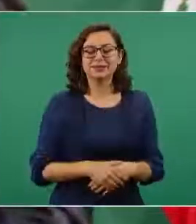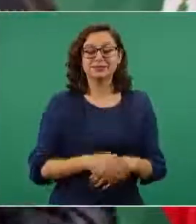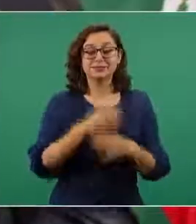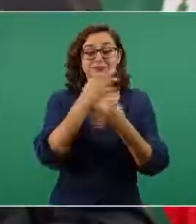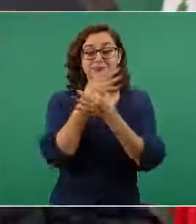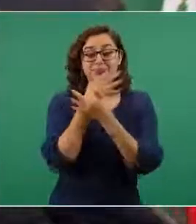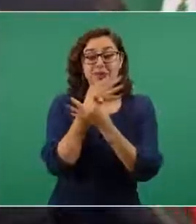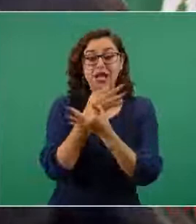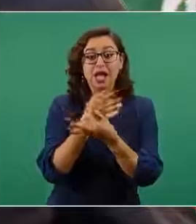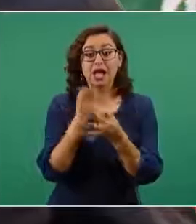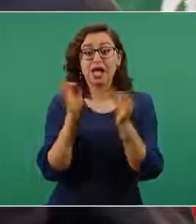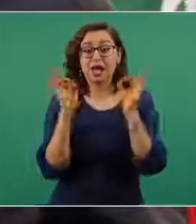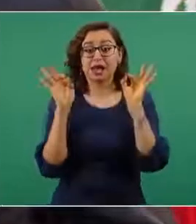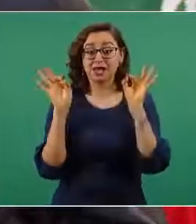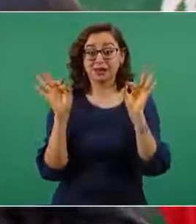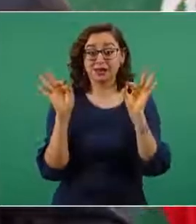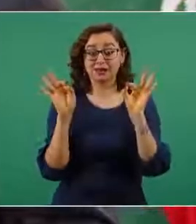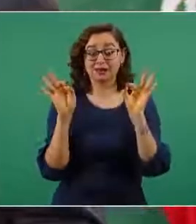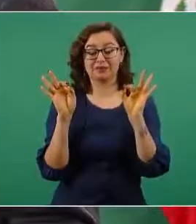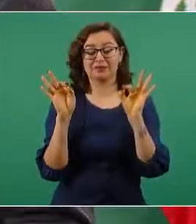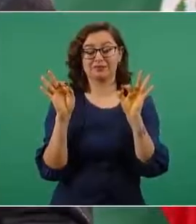reservada la información